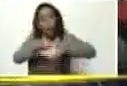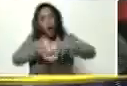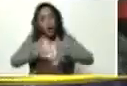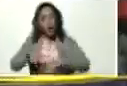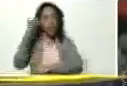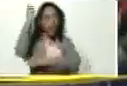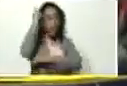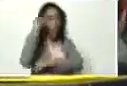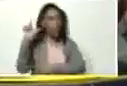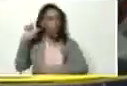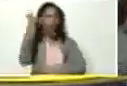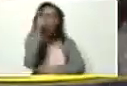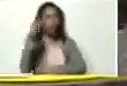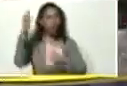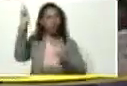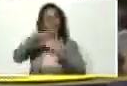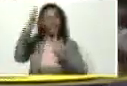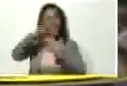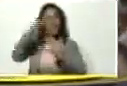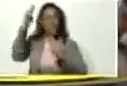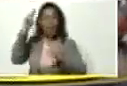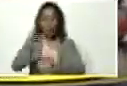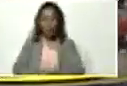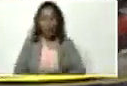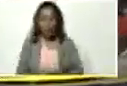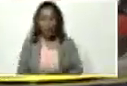Yaracuy, Guárico, Táchira.